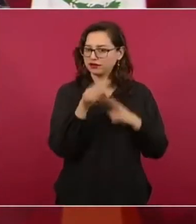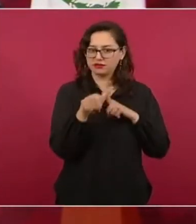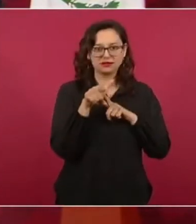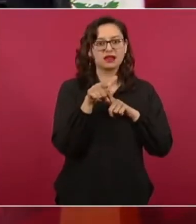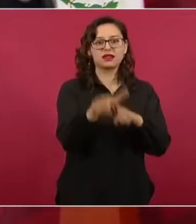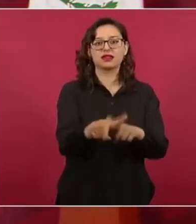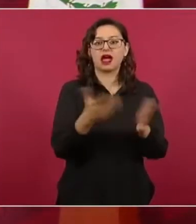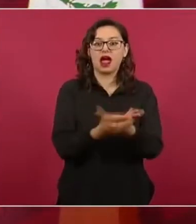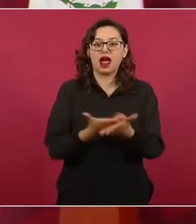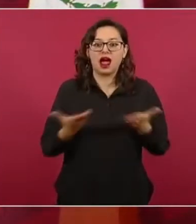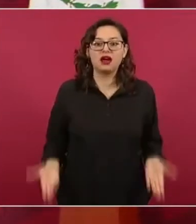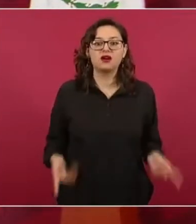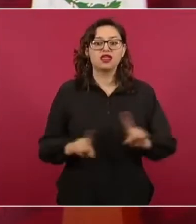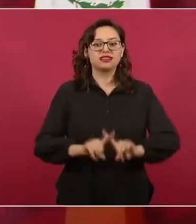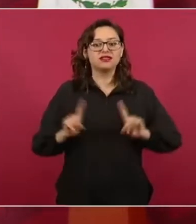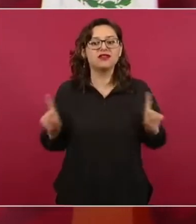es distinto porque